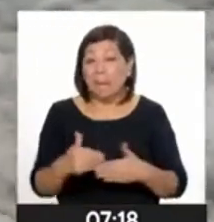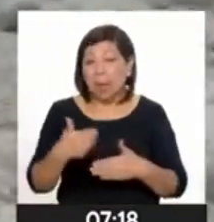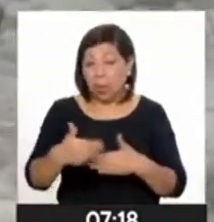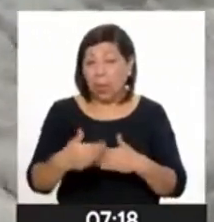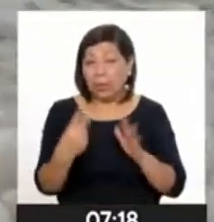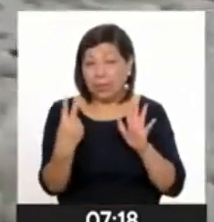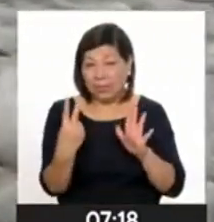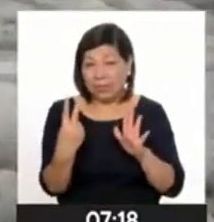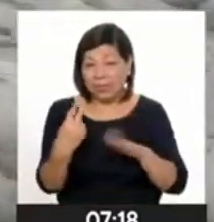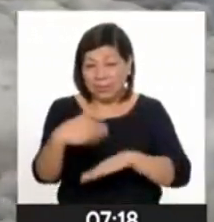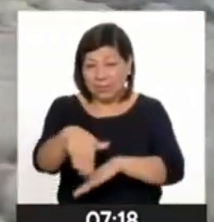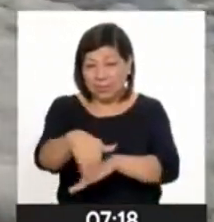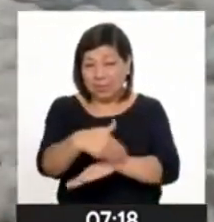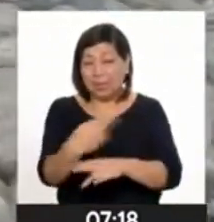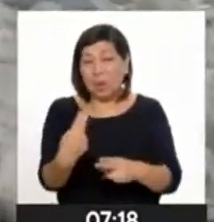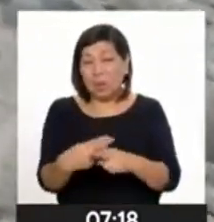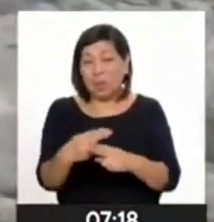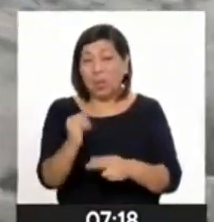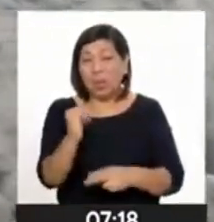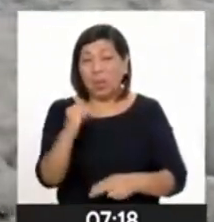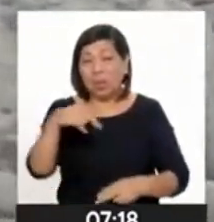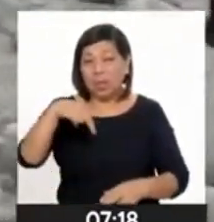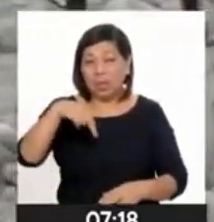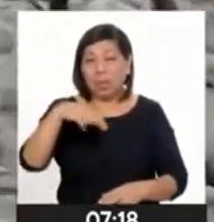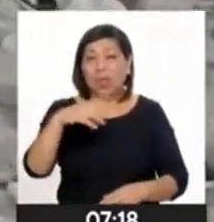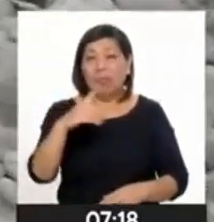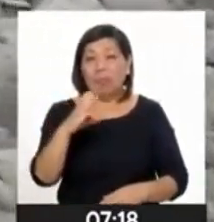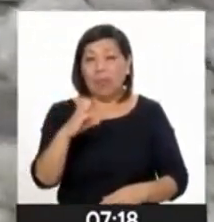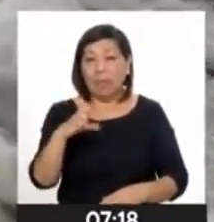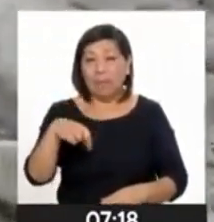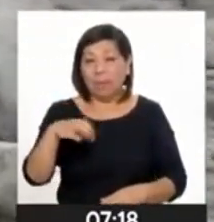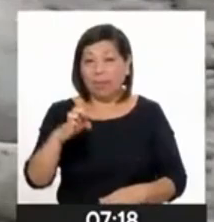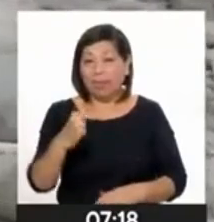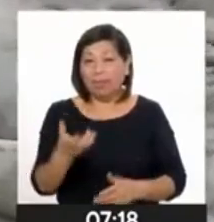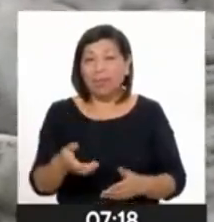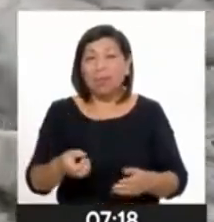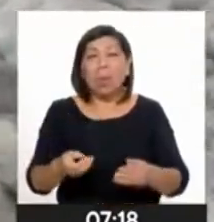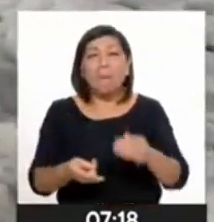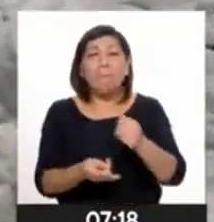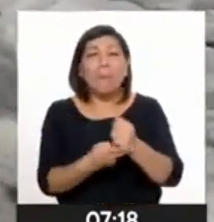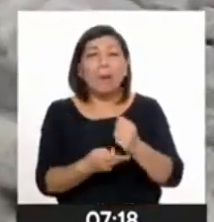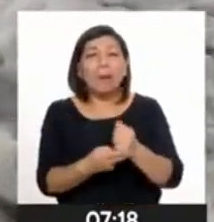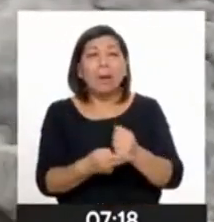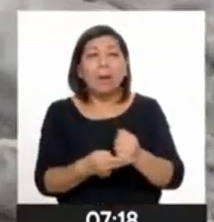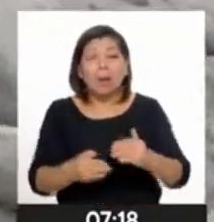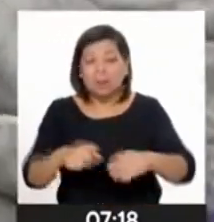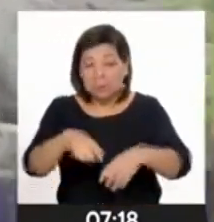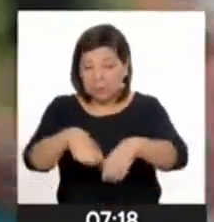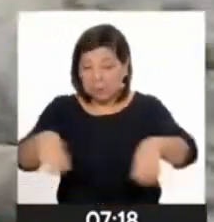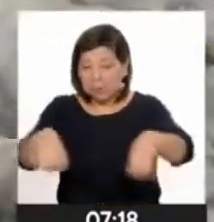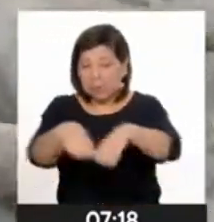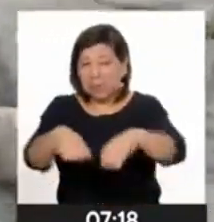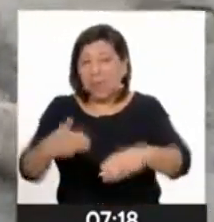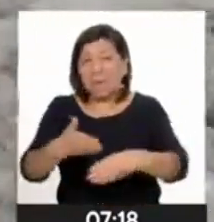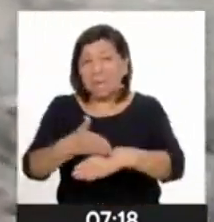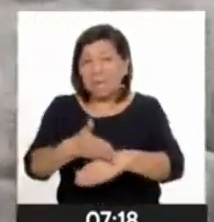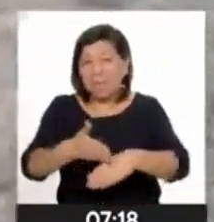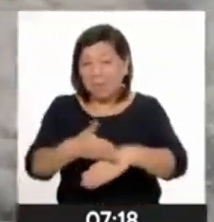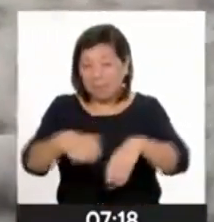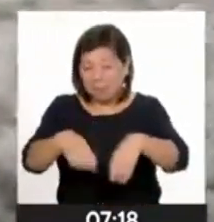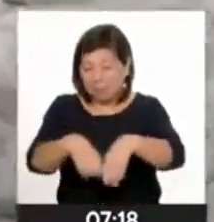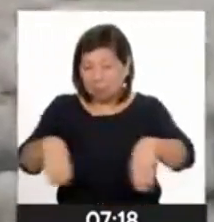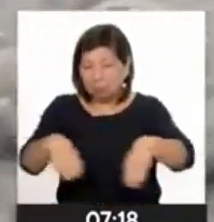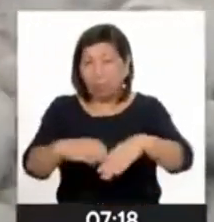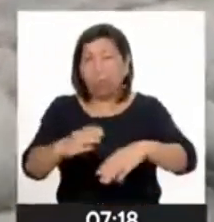7 de la avenida Independencia, en donde existen prácticamente depósitos de parihuelas, son estructuras de madera,